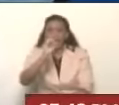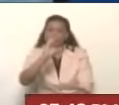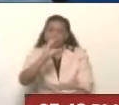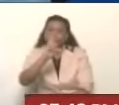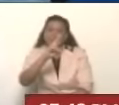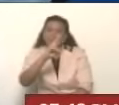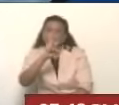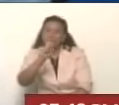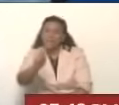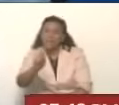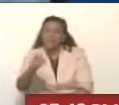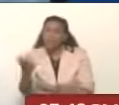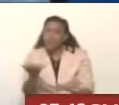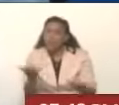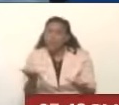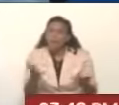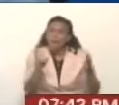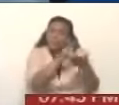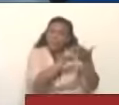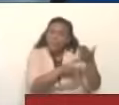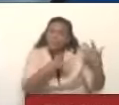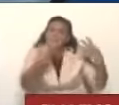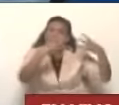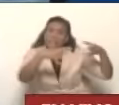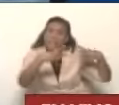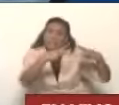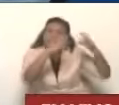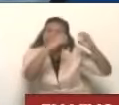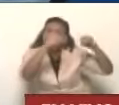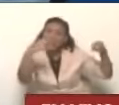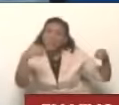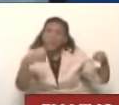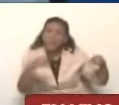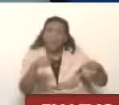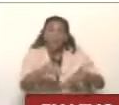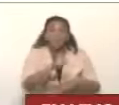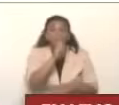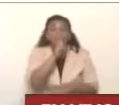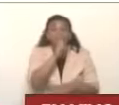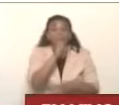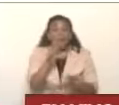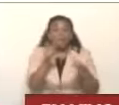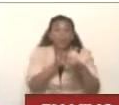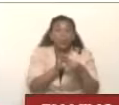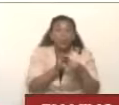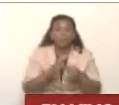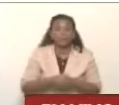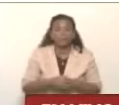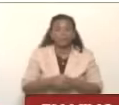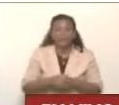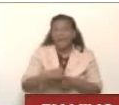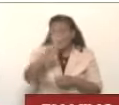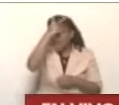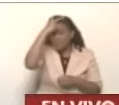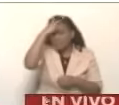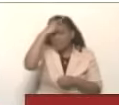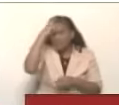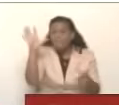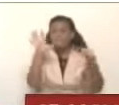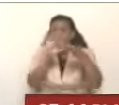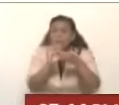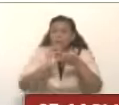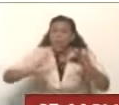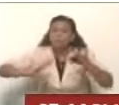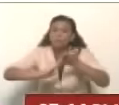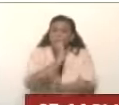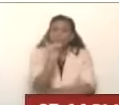esa pregunta. Primero leer el titular que dice: el Aizamí mantenía vínculos con extrema derecha para acabar con la